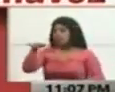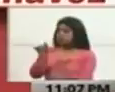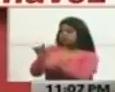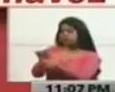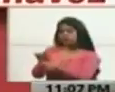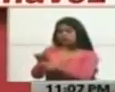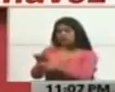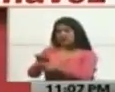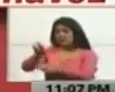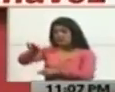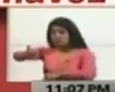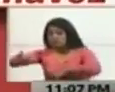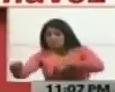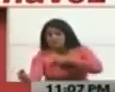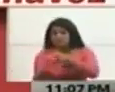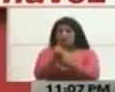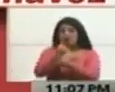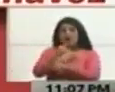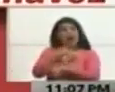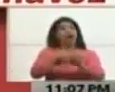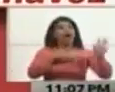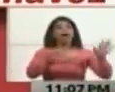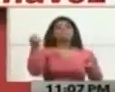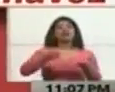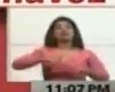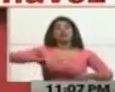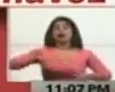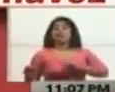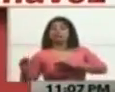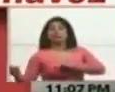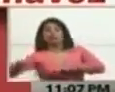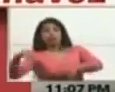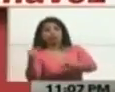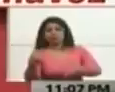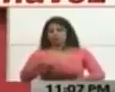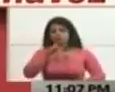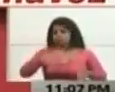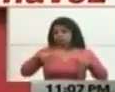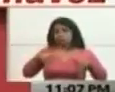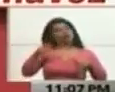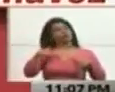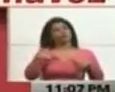así, no vayan a decir que fue que lo mandó el mazo dando. Yo no me voy a alegrar, pero